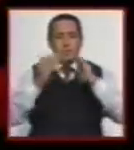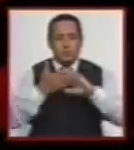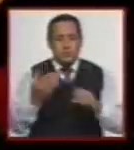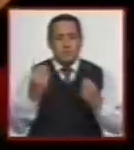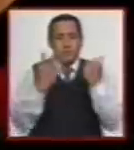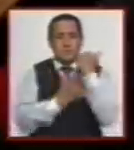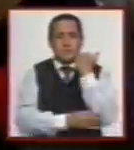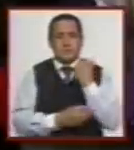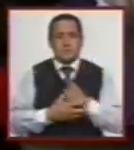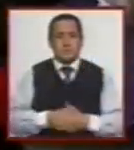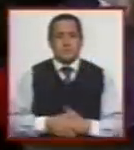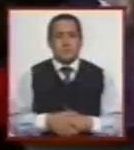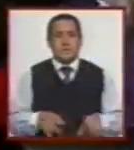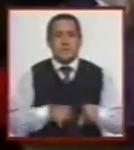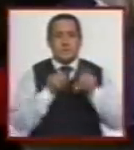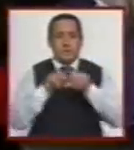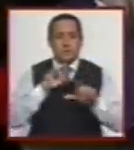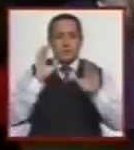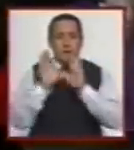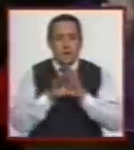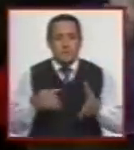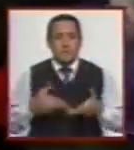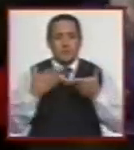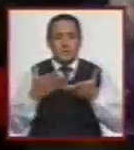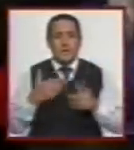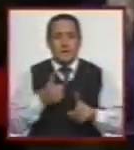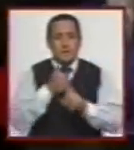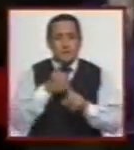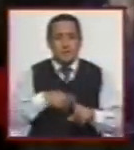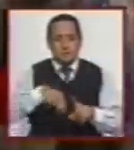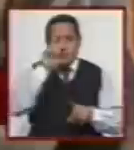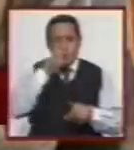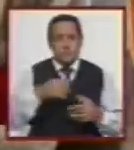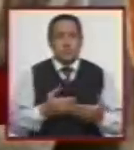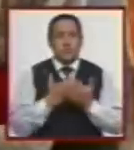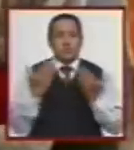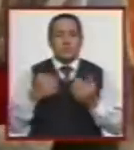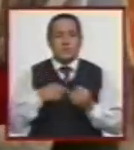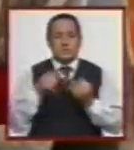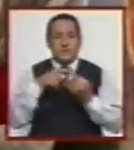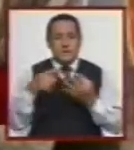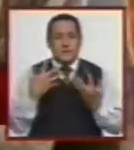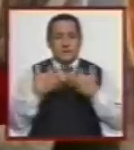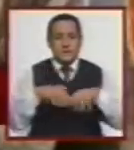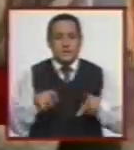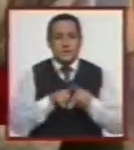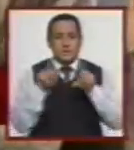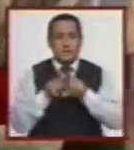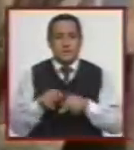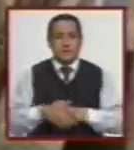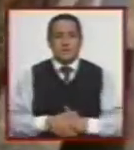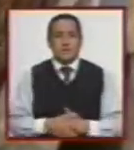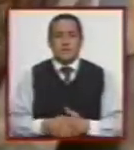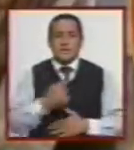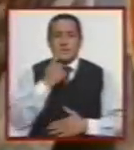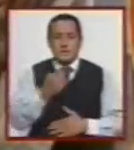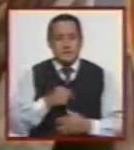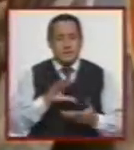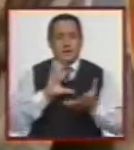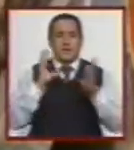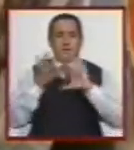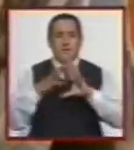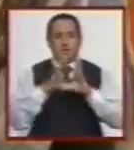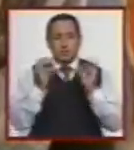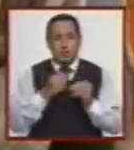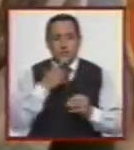bajos ingresos. Es con un ejemplo aquí, acá del mismo Perú, donde la empresa Dole está